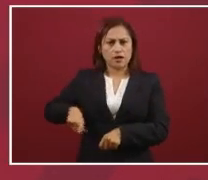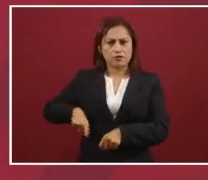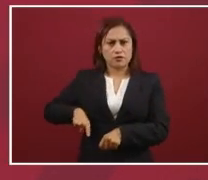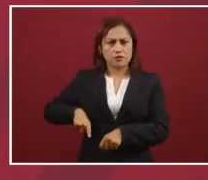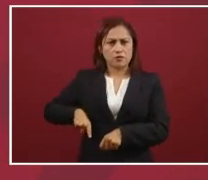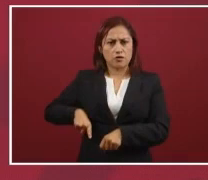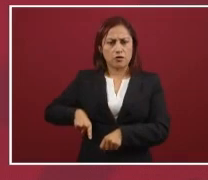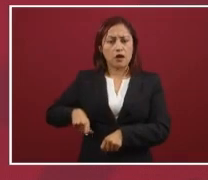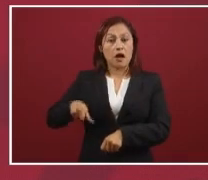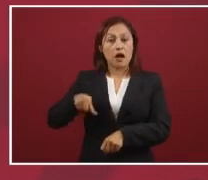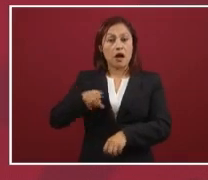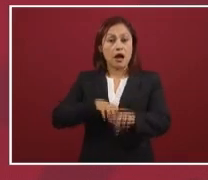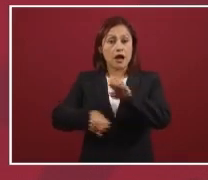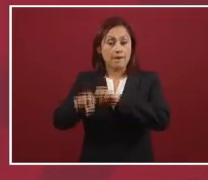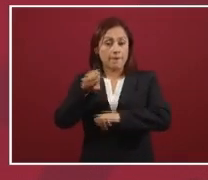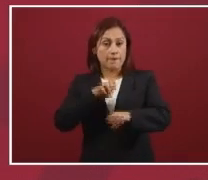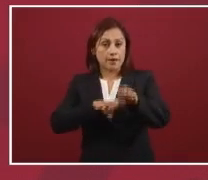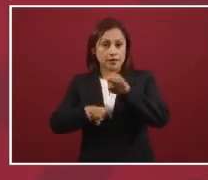si hay corrupción?